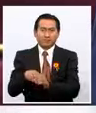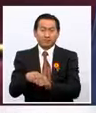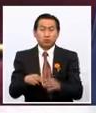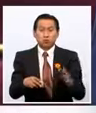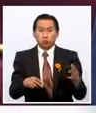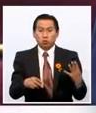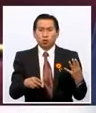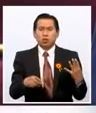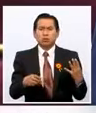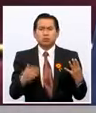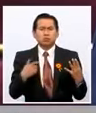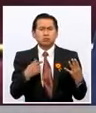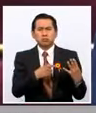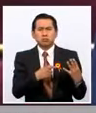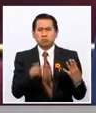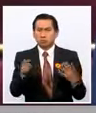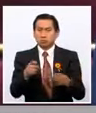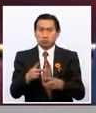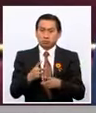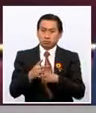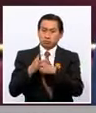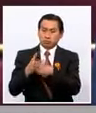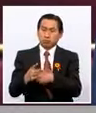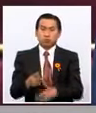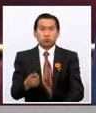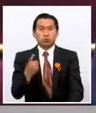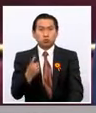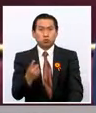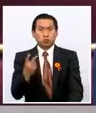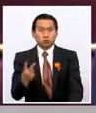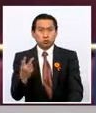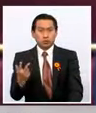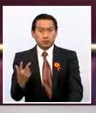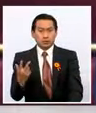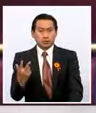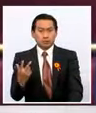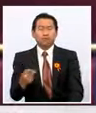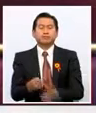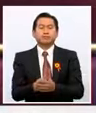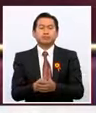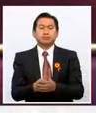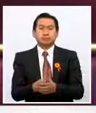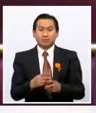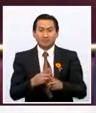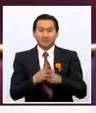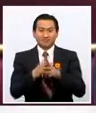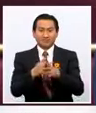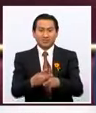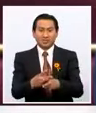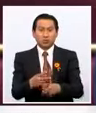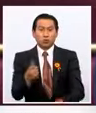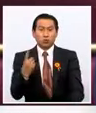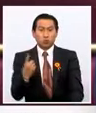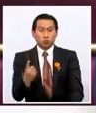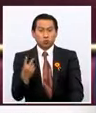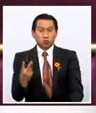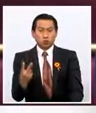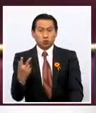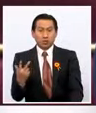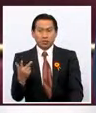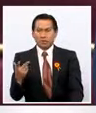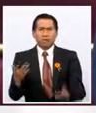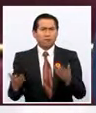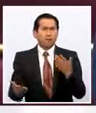destaca el crédito 123 el crédito 123 es un crédito